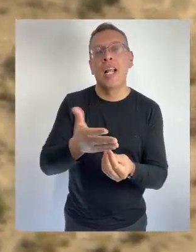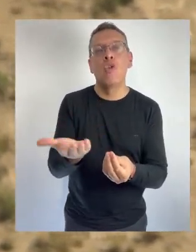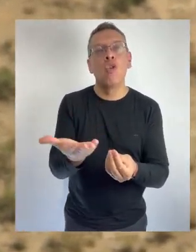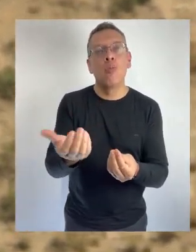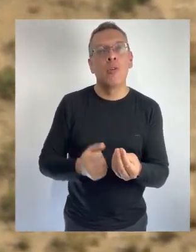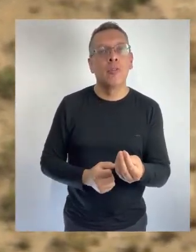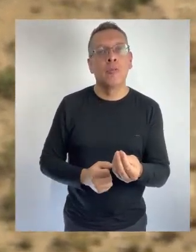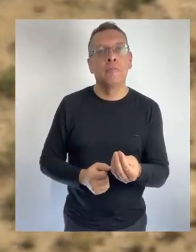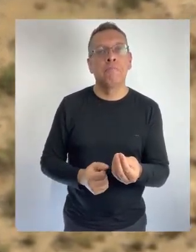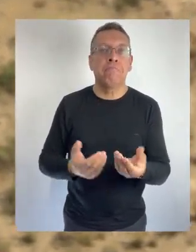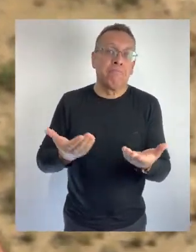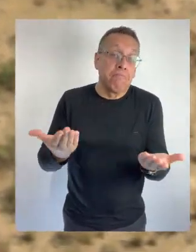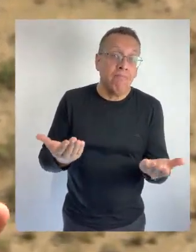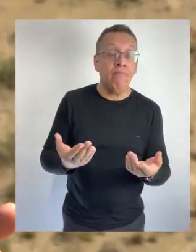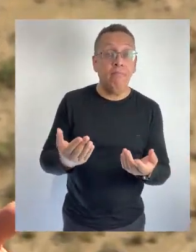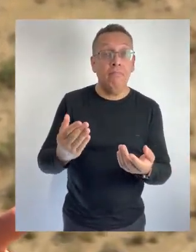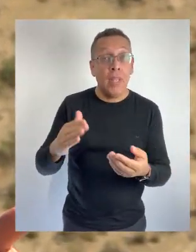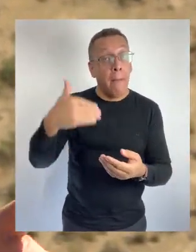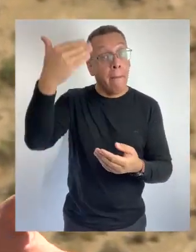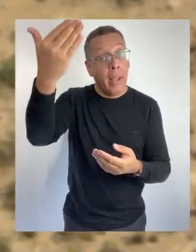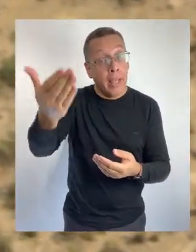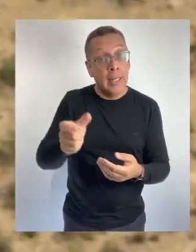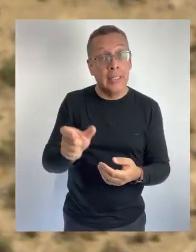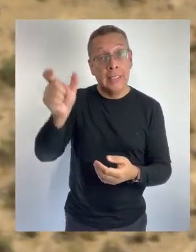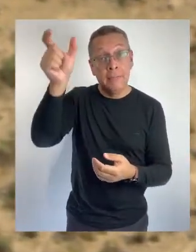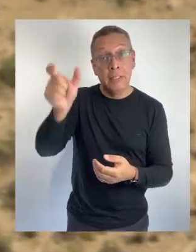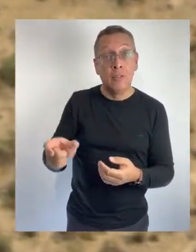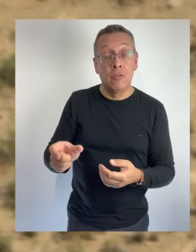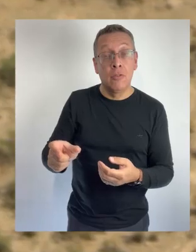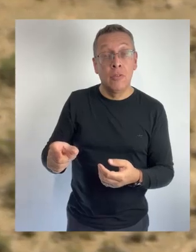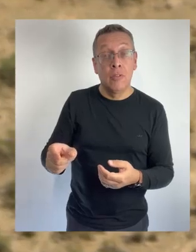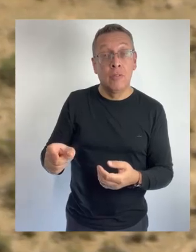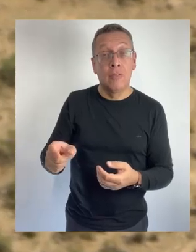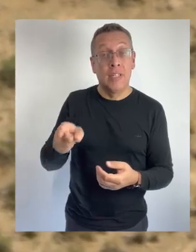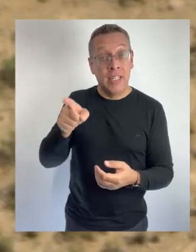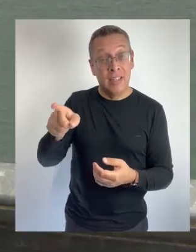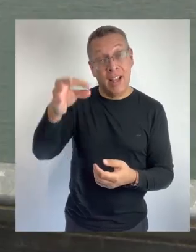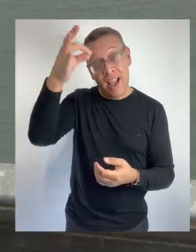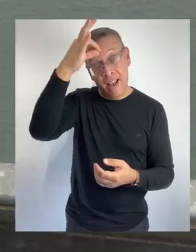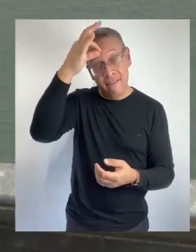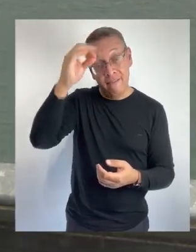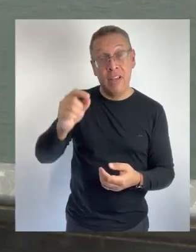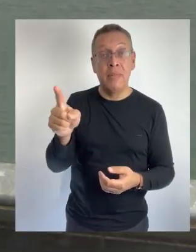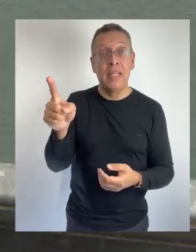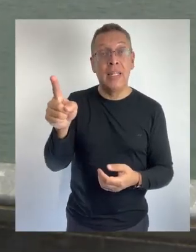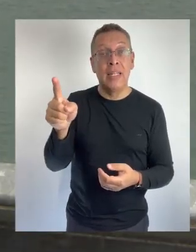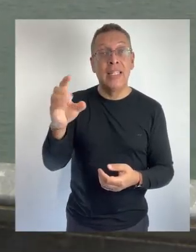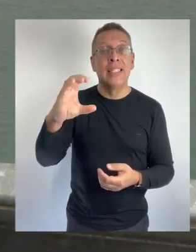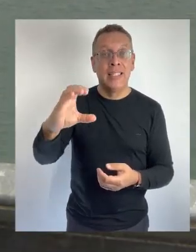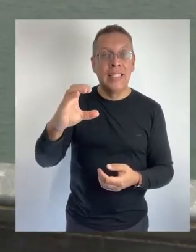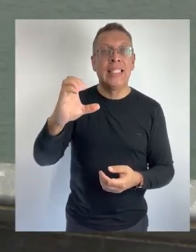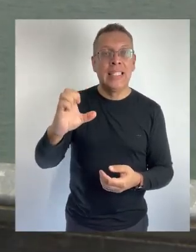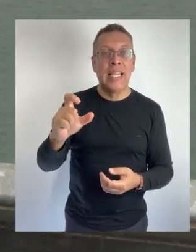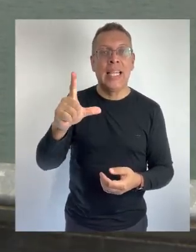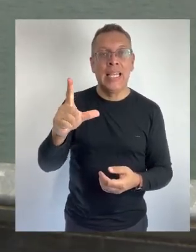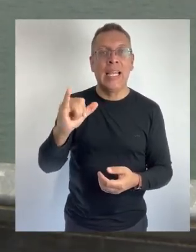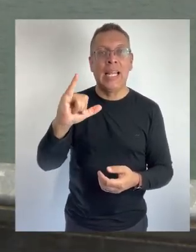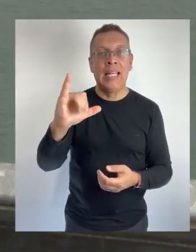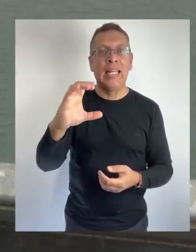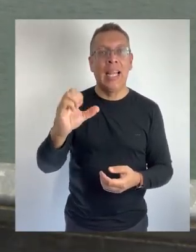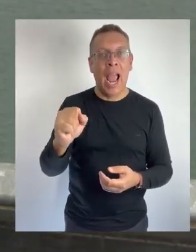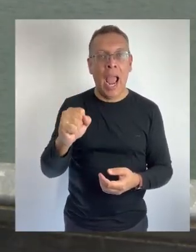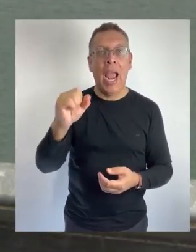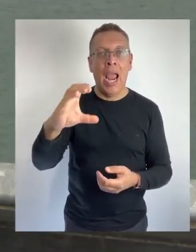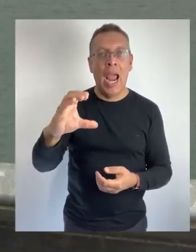pacientes celíacos, que también ellos están comprometidos o tienen problemas con los carbohidratos, ¿no? Sí, todo lo que es trigo. Todo lo que es